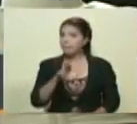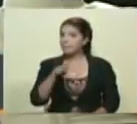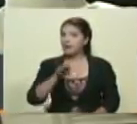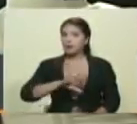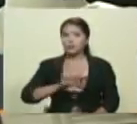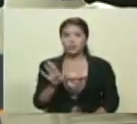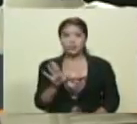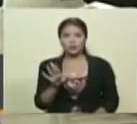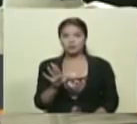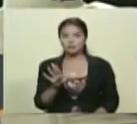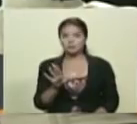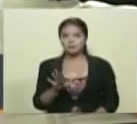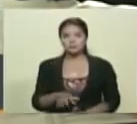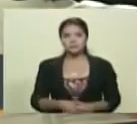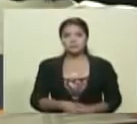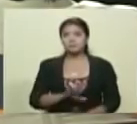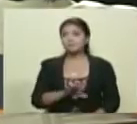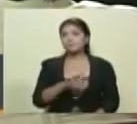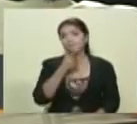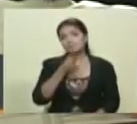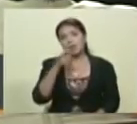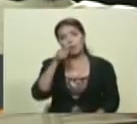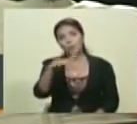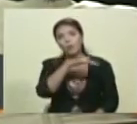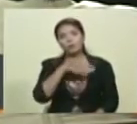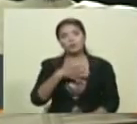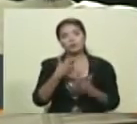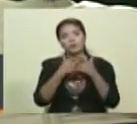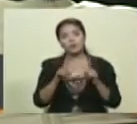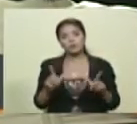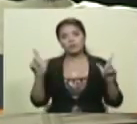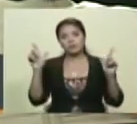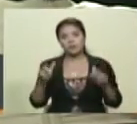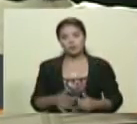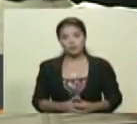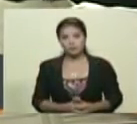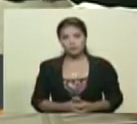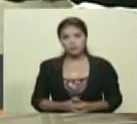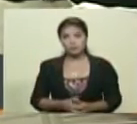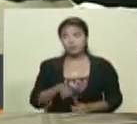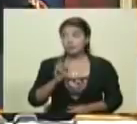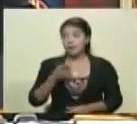tenerla. Así de sencillo. Somos el pueblo de los libertadores. Hay que ver